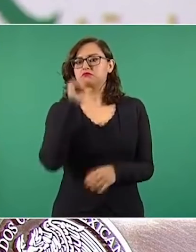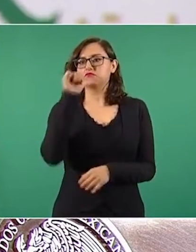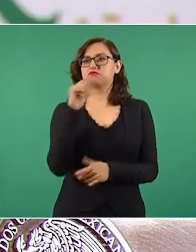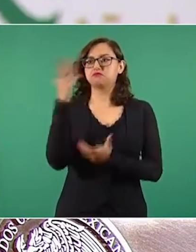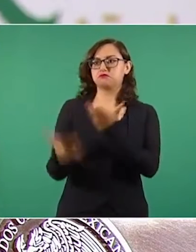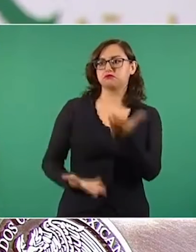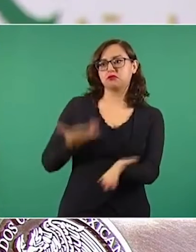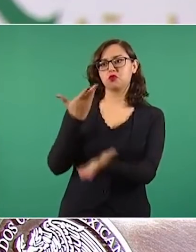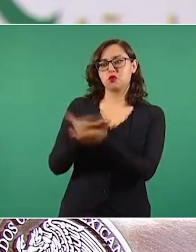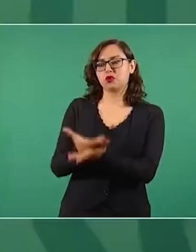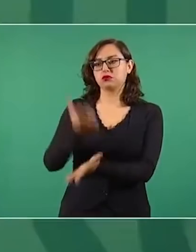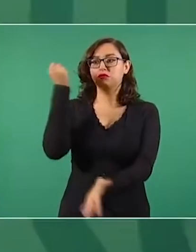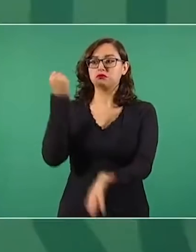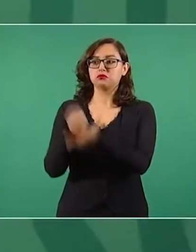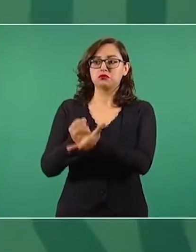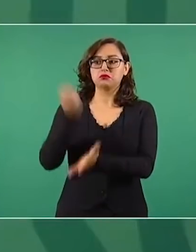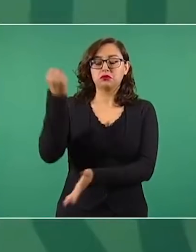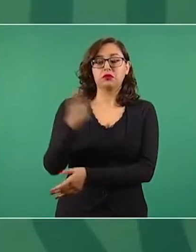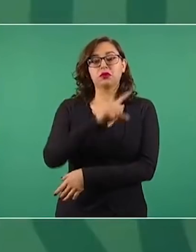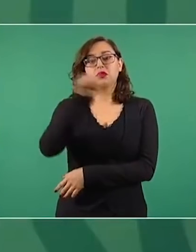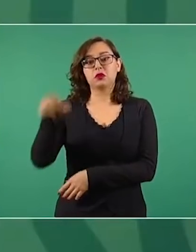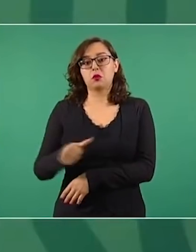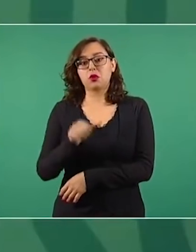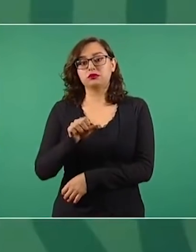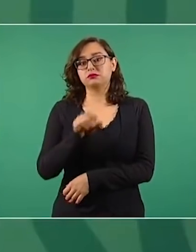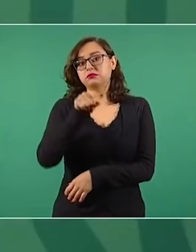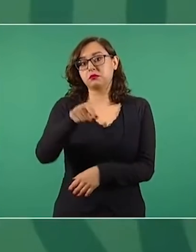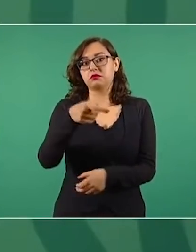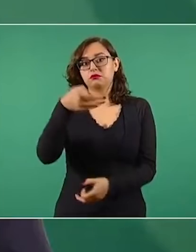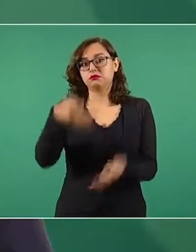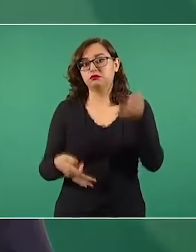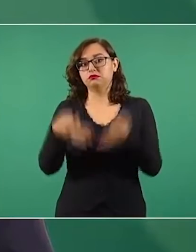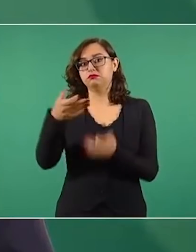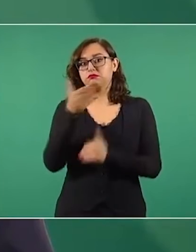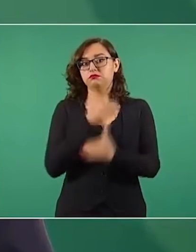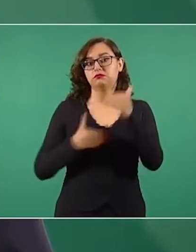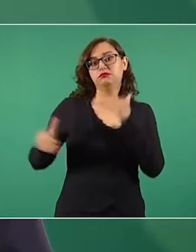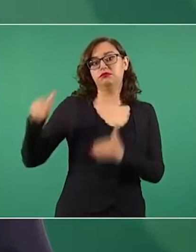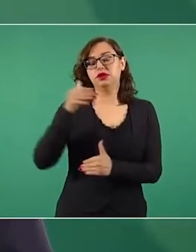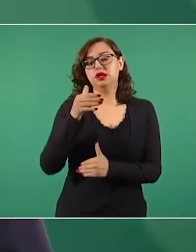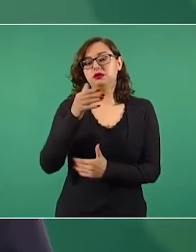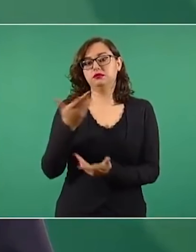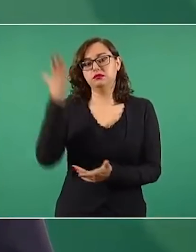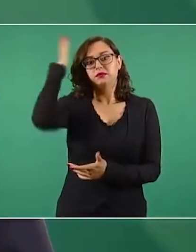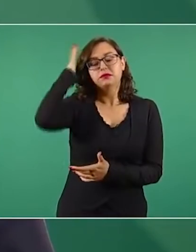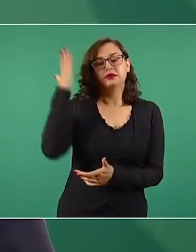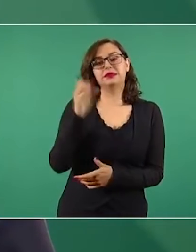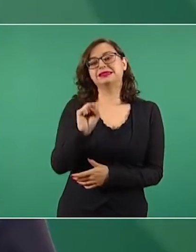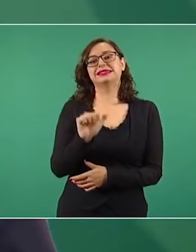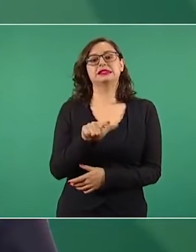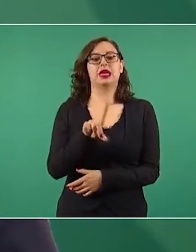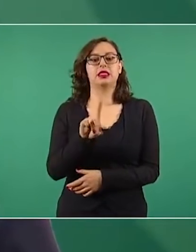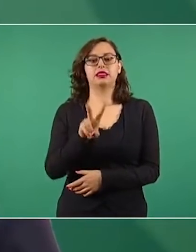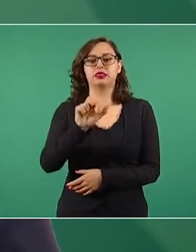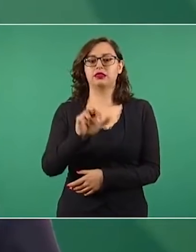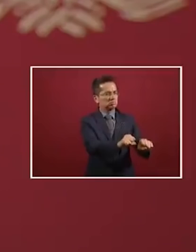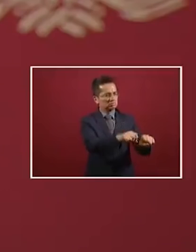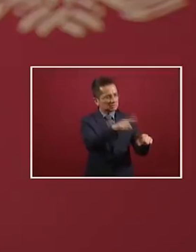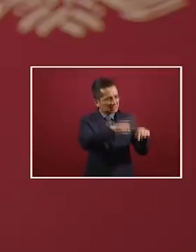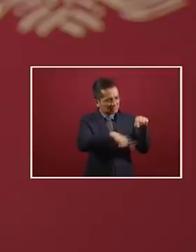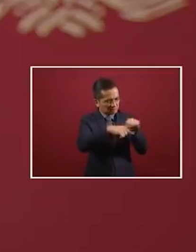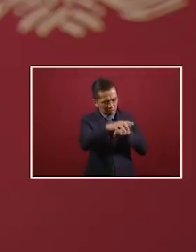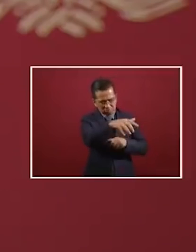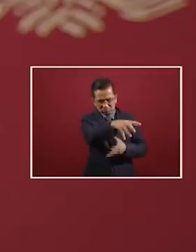la portada y en los mensajes en twitter de la senadora sánchez cordero se acusan los tres